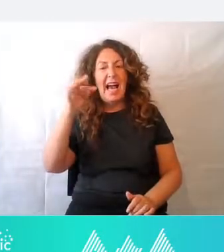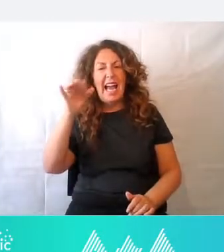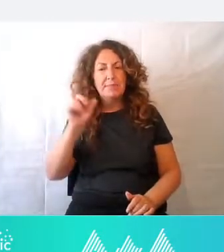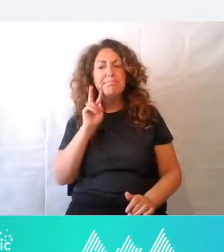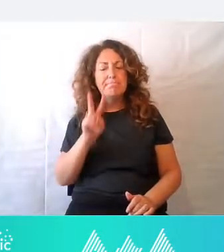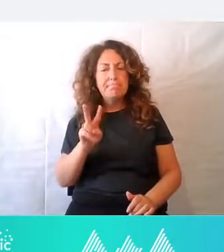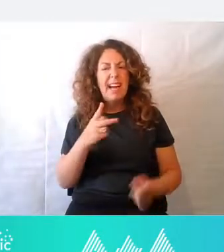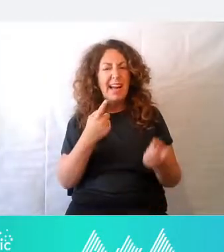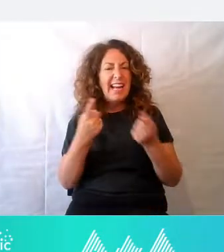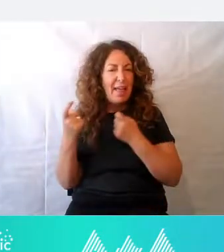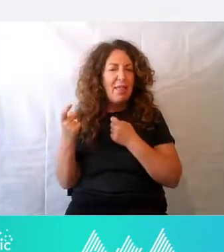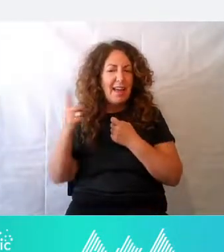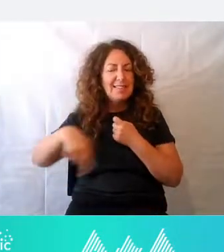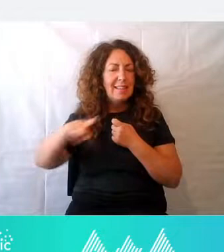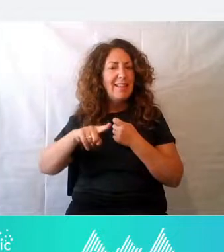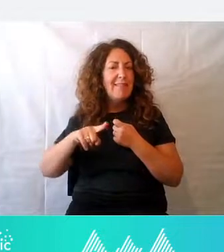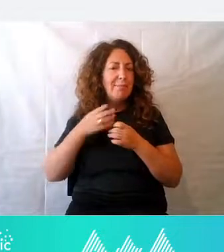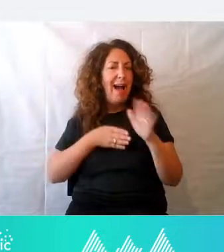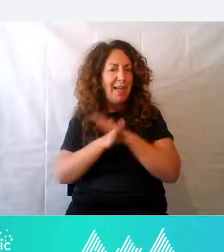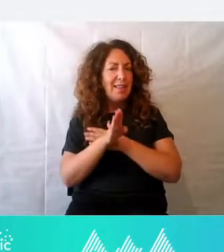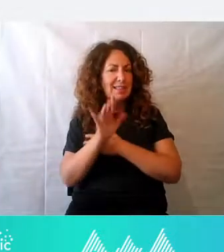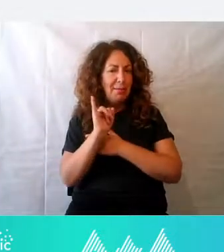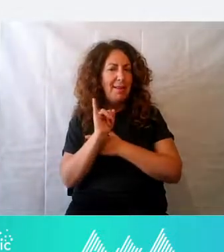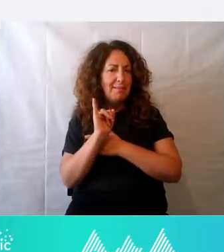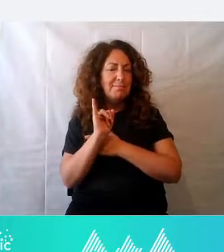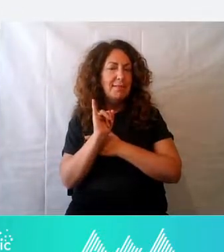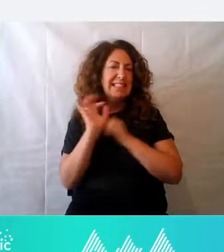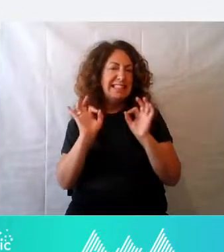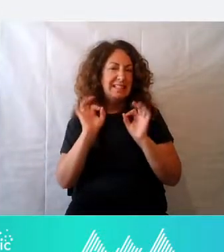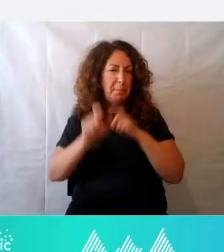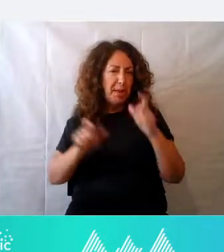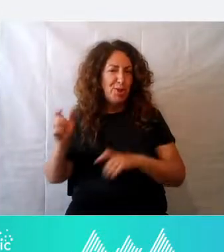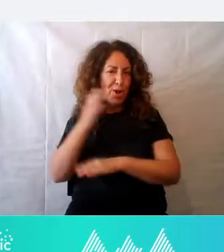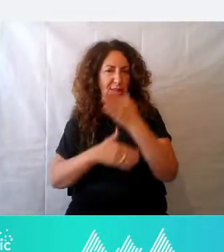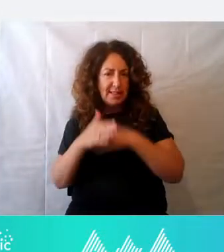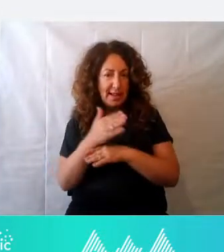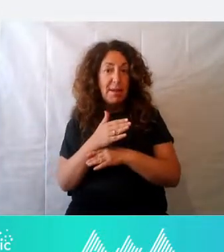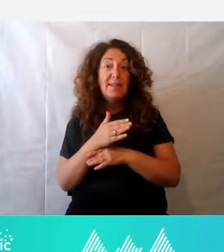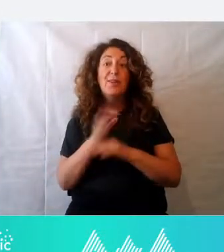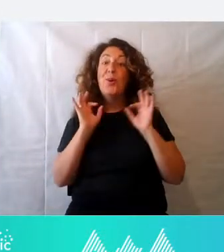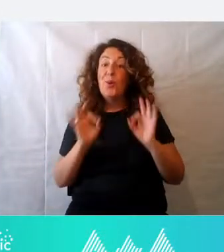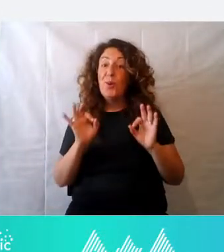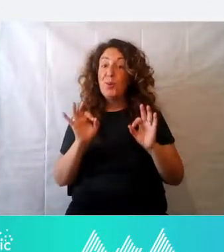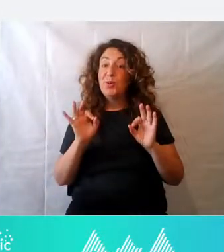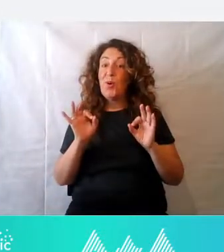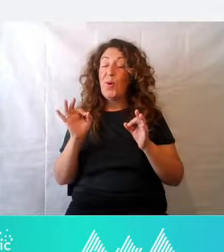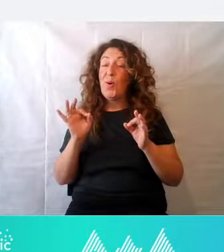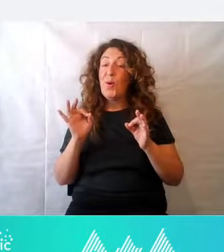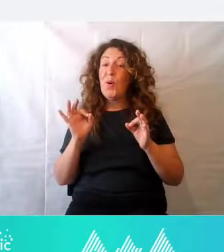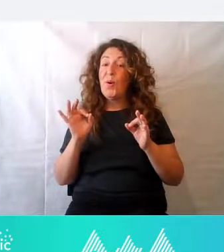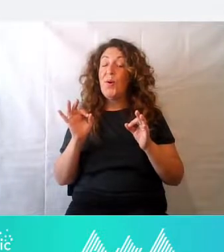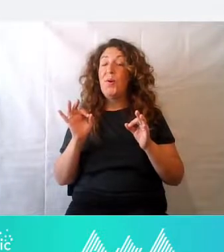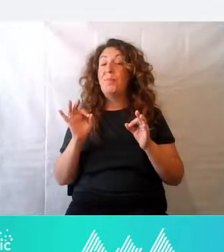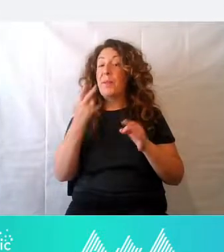accesibilidad de las personas con discapacidad y de hecho a partir de esa visita se implique se invitó a técnicos de la once o